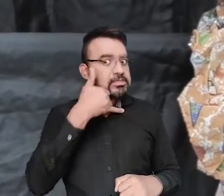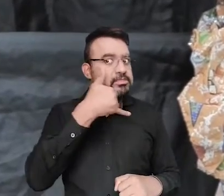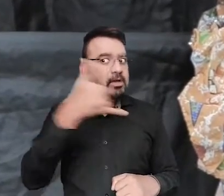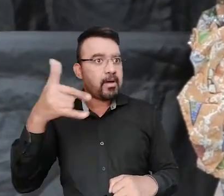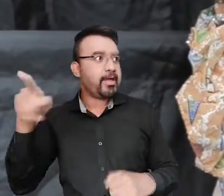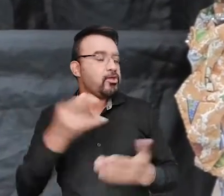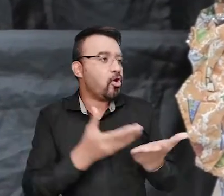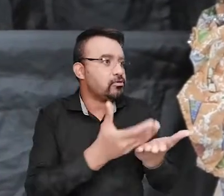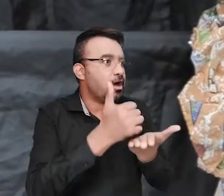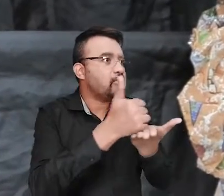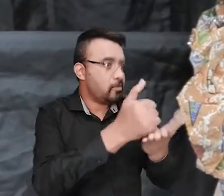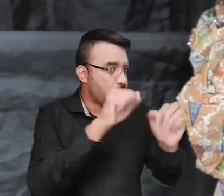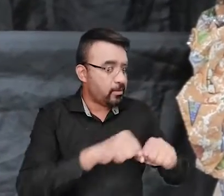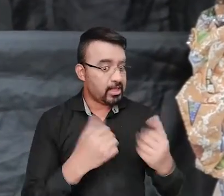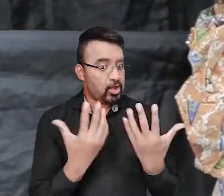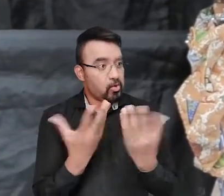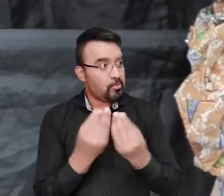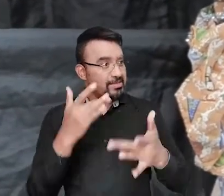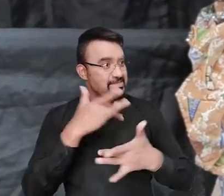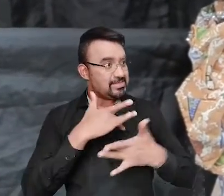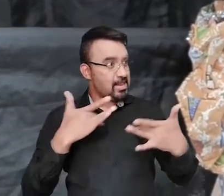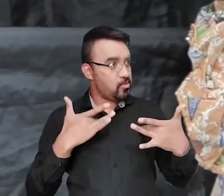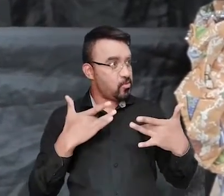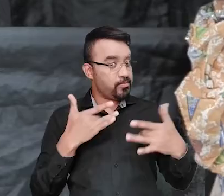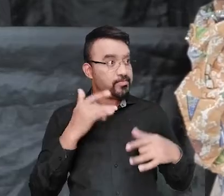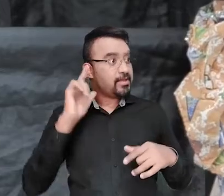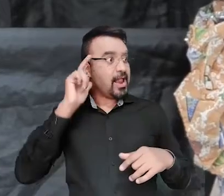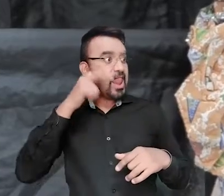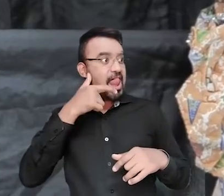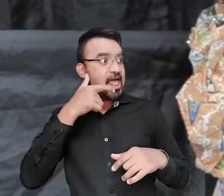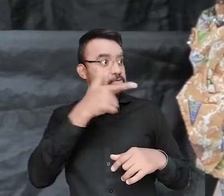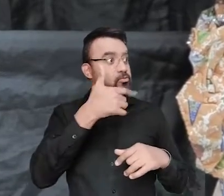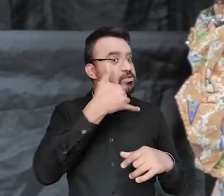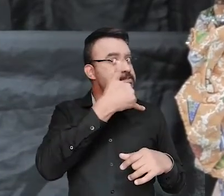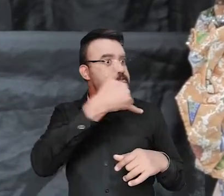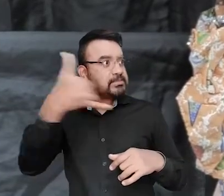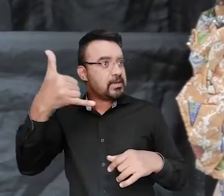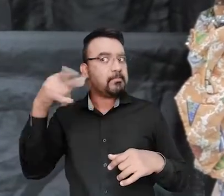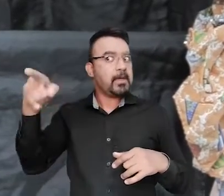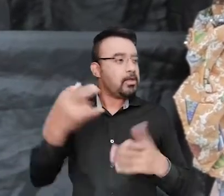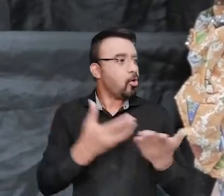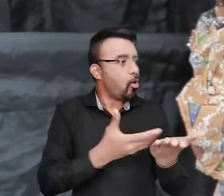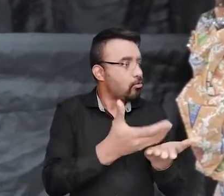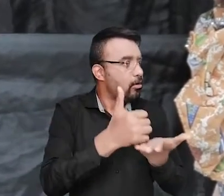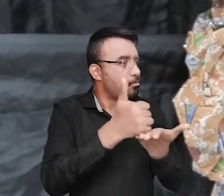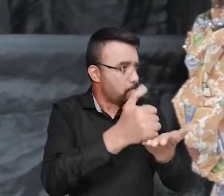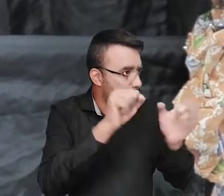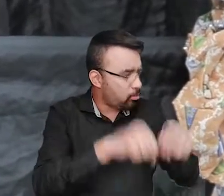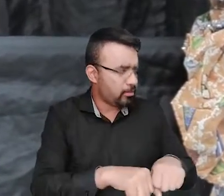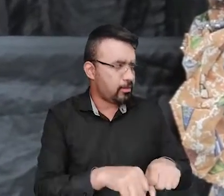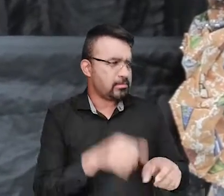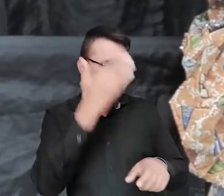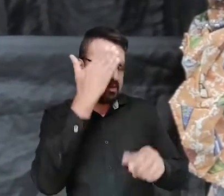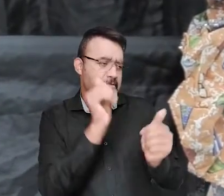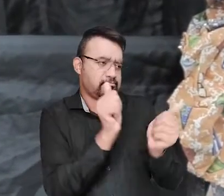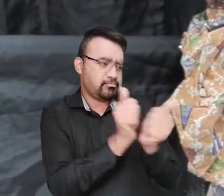mental. Es de la Secretaría de Salud y puedes llamar en cualquier momento. Además, también recuerda que yo estoy